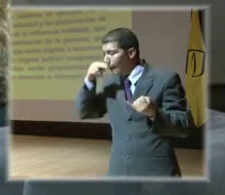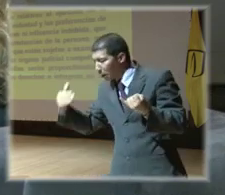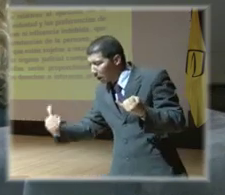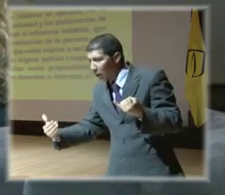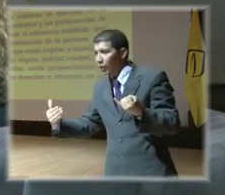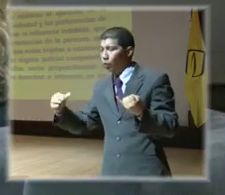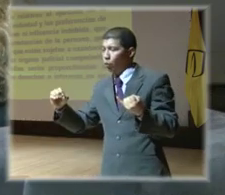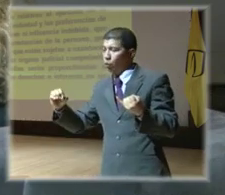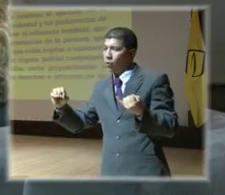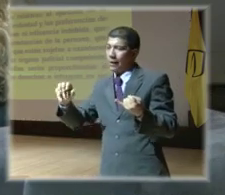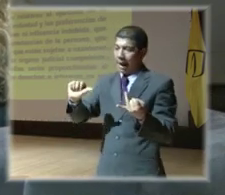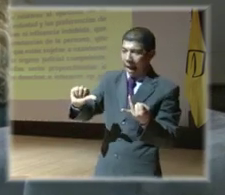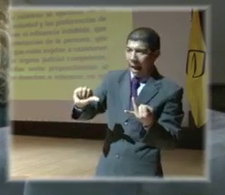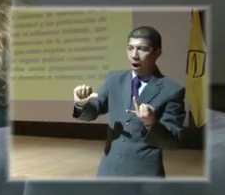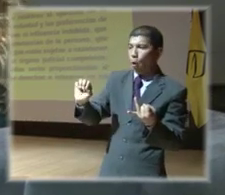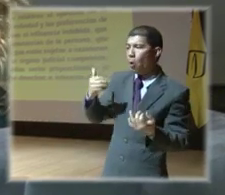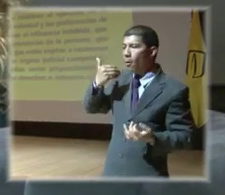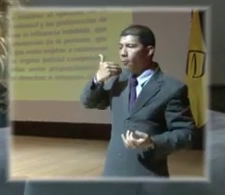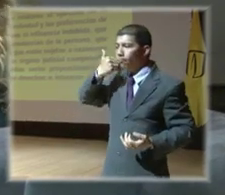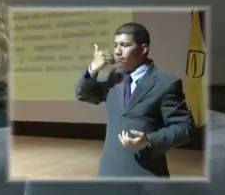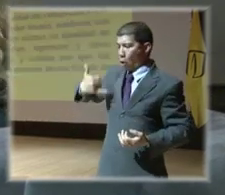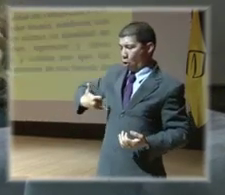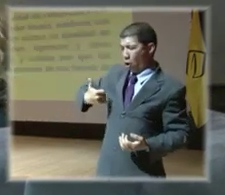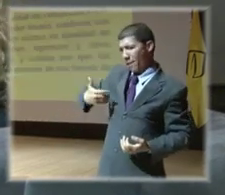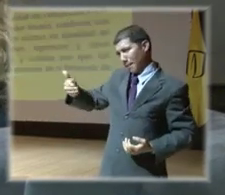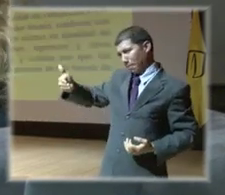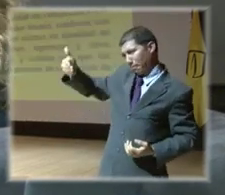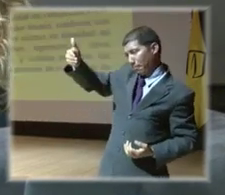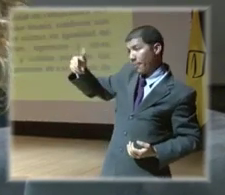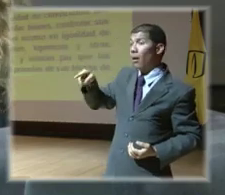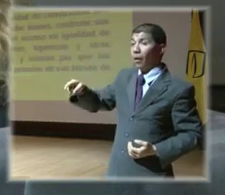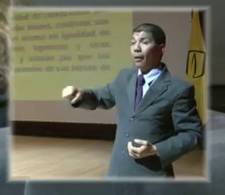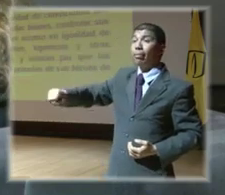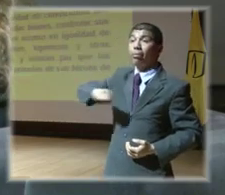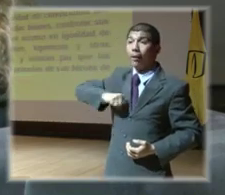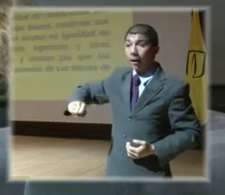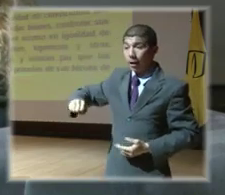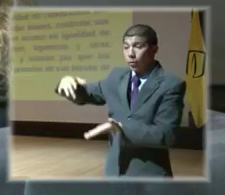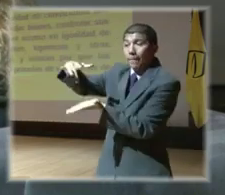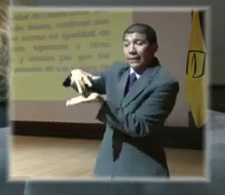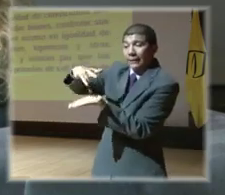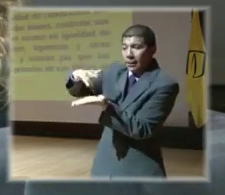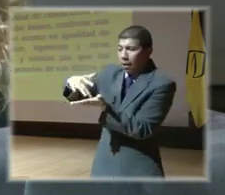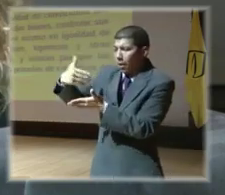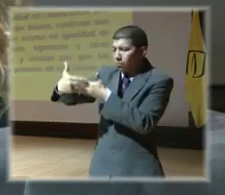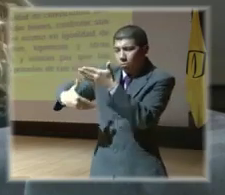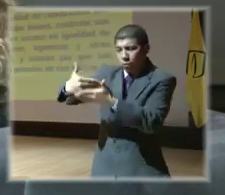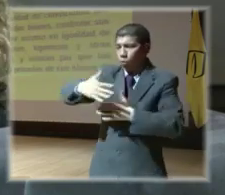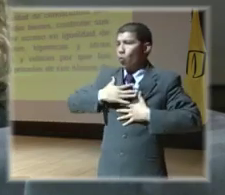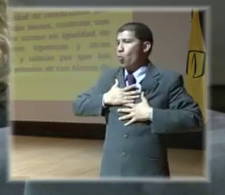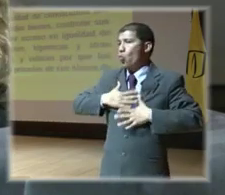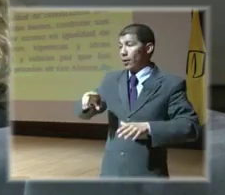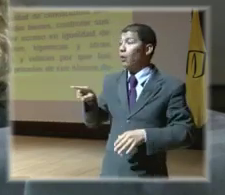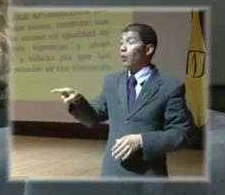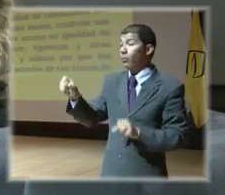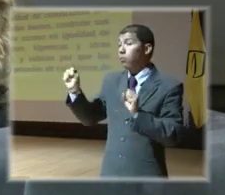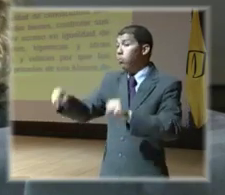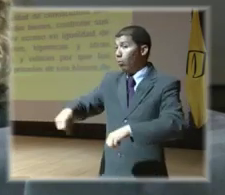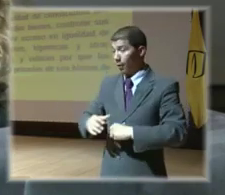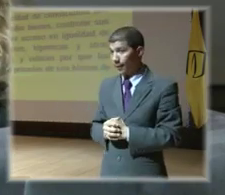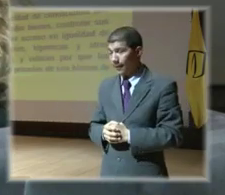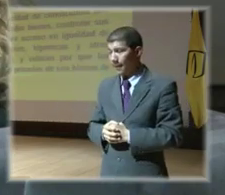el derecho a participar en todo proceso, ¿sí? En que les afecte. Incluso se ha dicho otro principio que es de los niños,